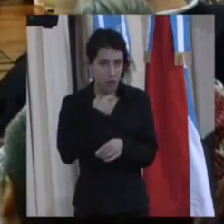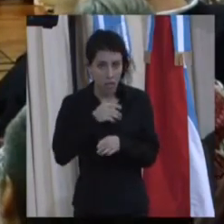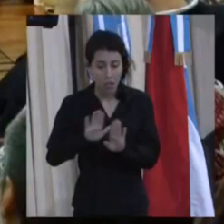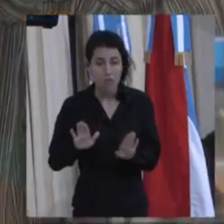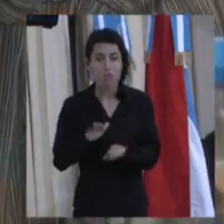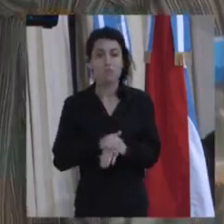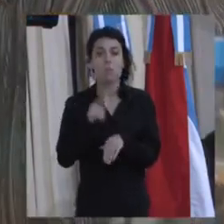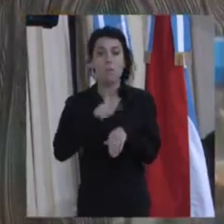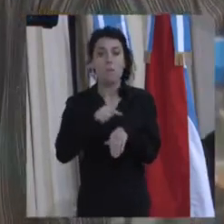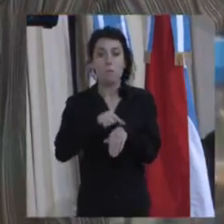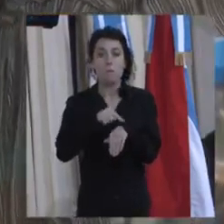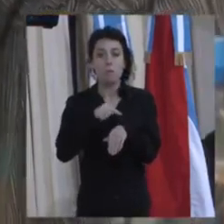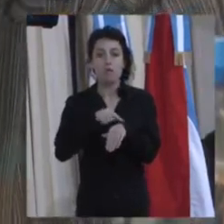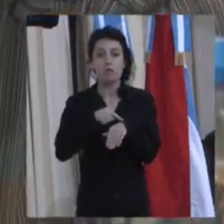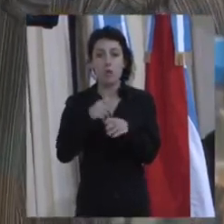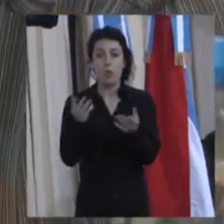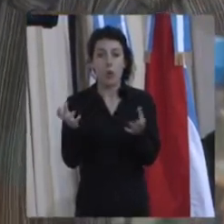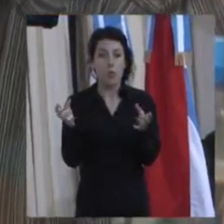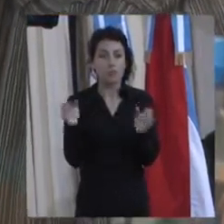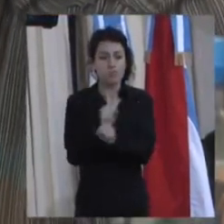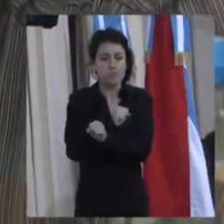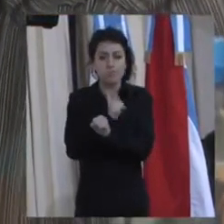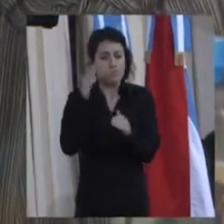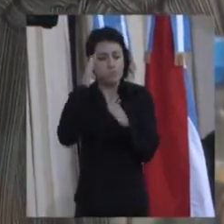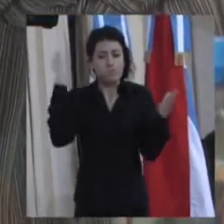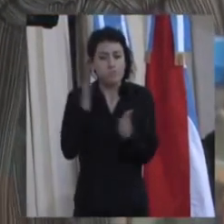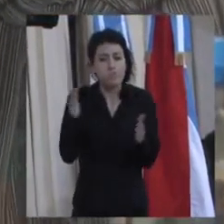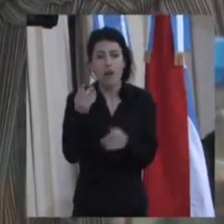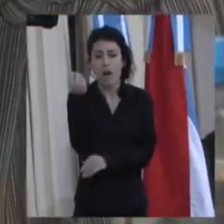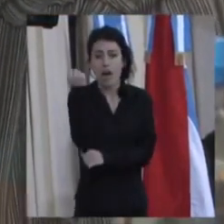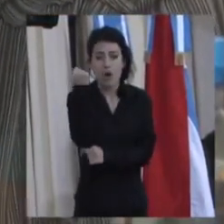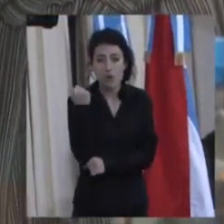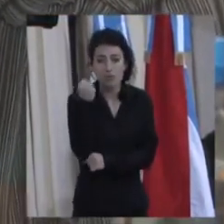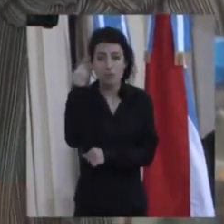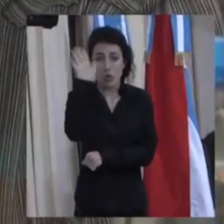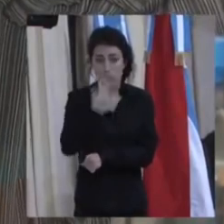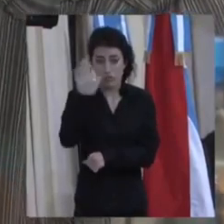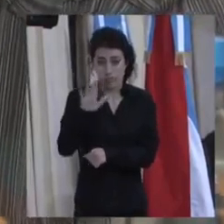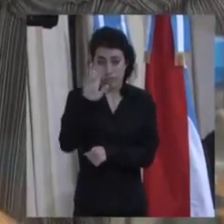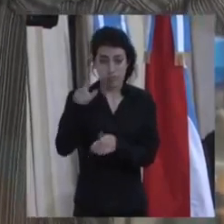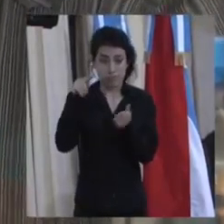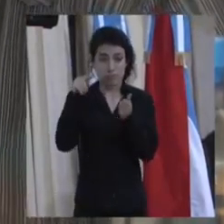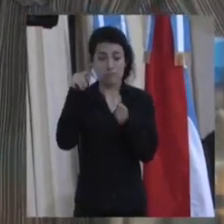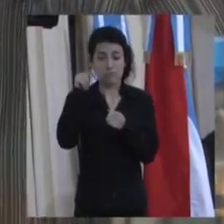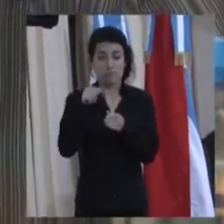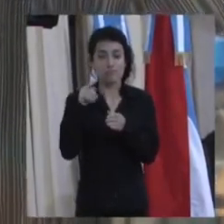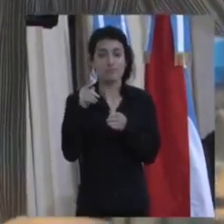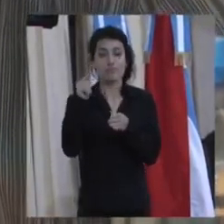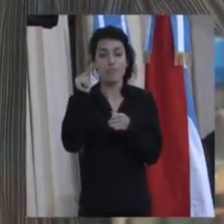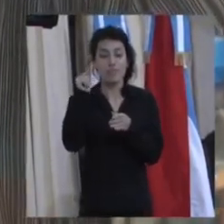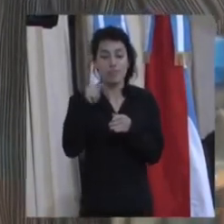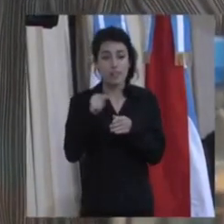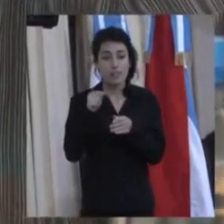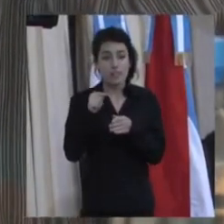un momento de un boom económico de la región, en el cual